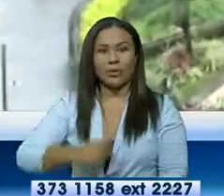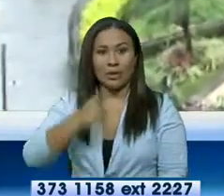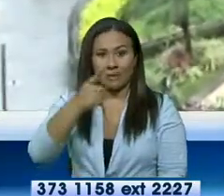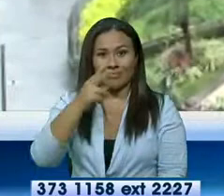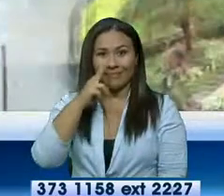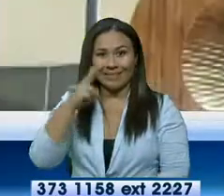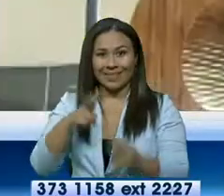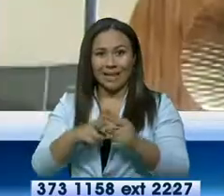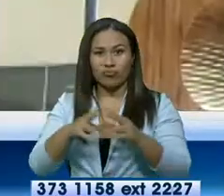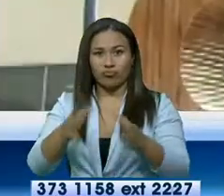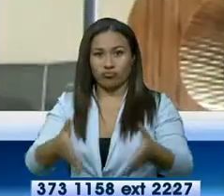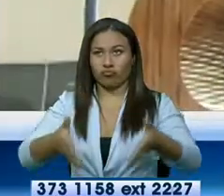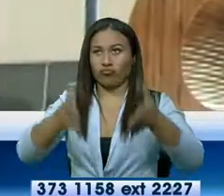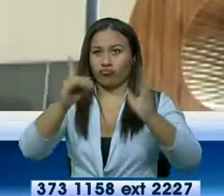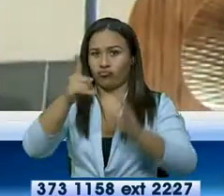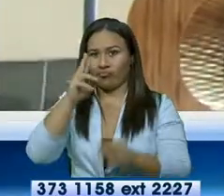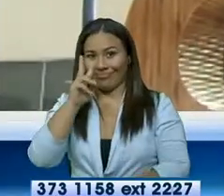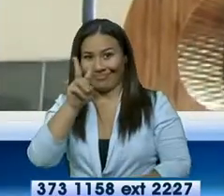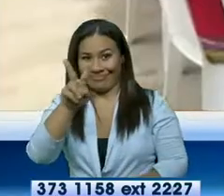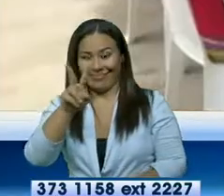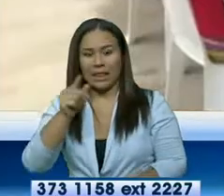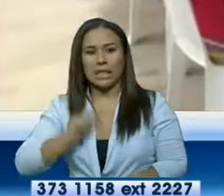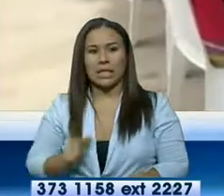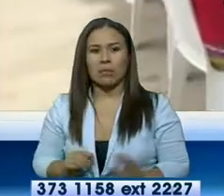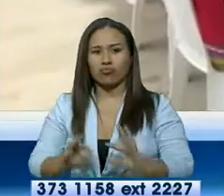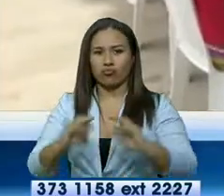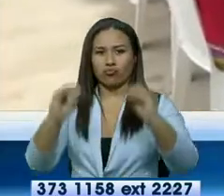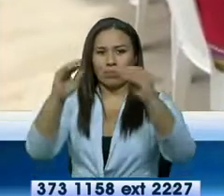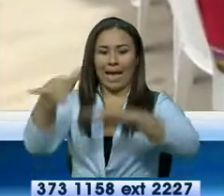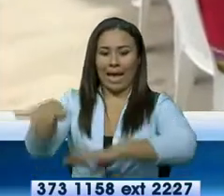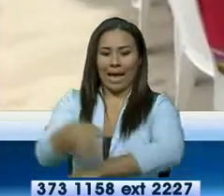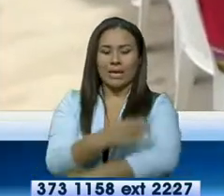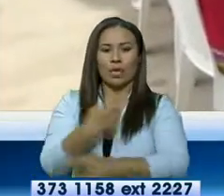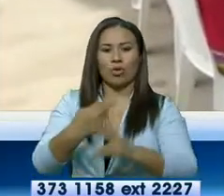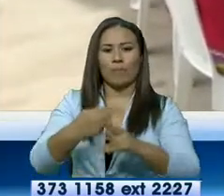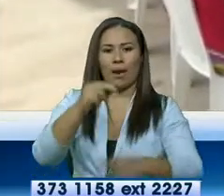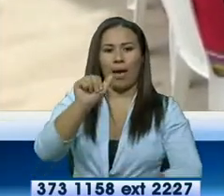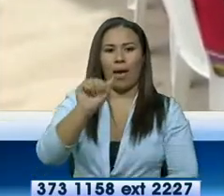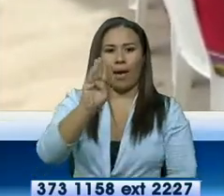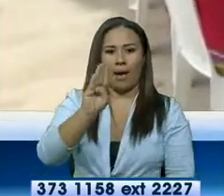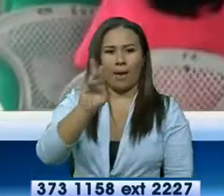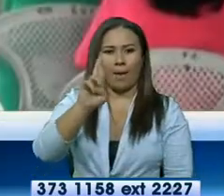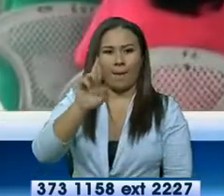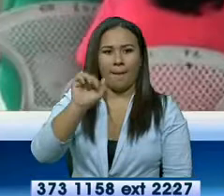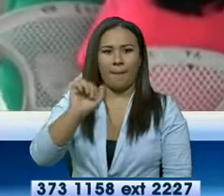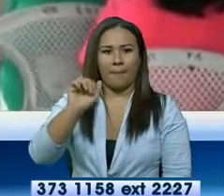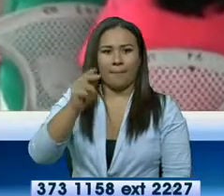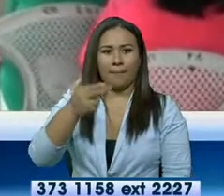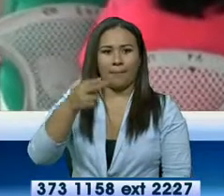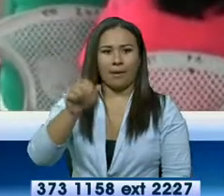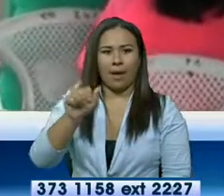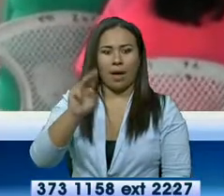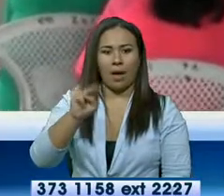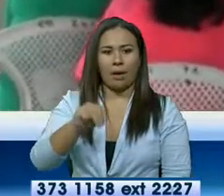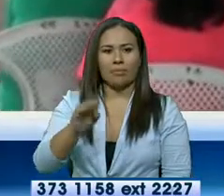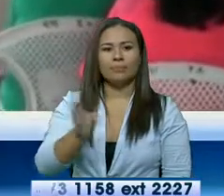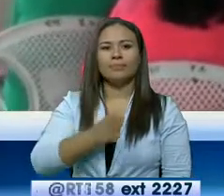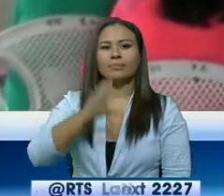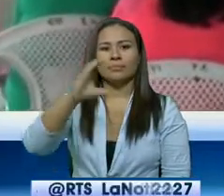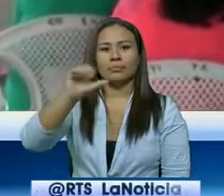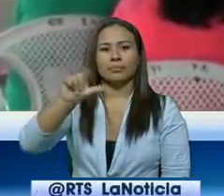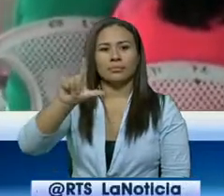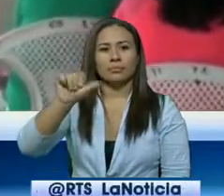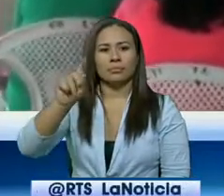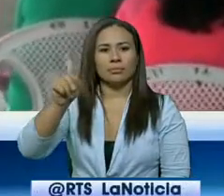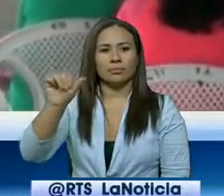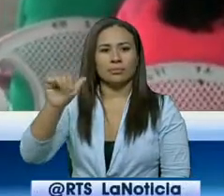por los dos monumentos que lo representan y la avenida llamada Abraham Kalaza con en su honor. Pero este es el primer año que su natalicio se hizo